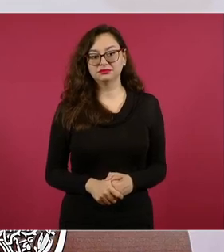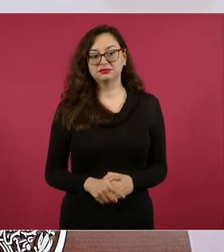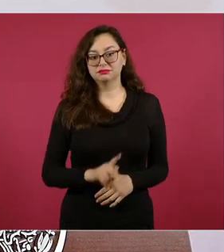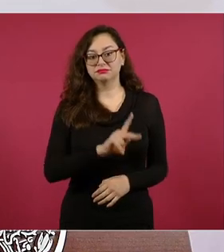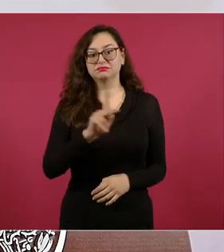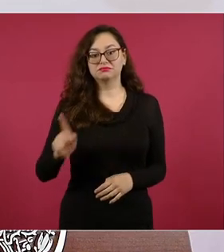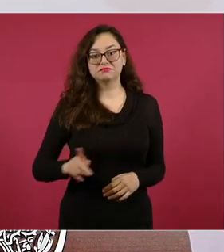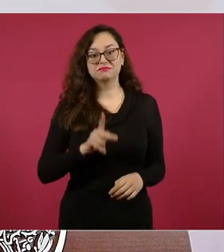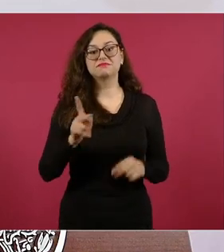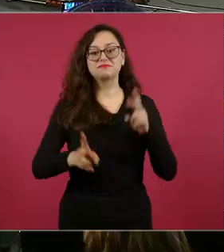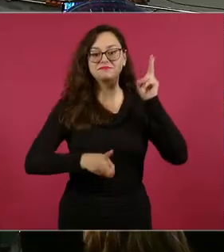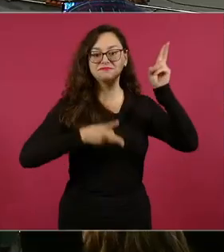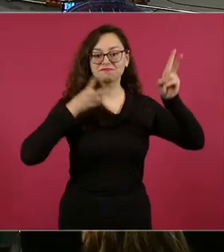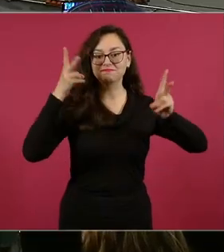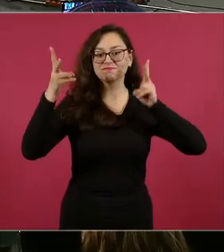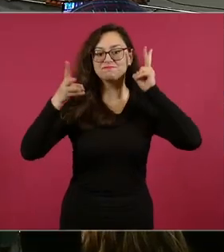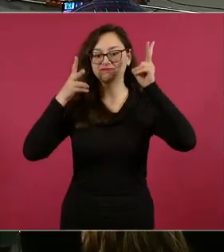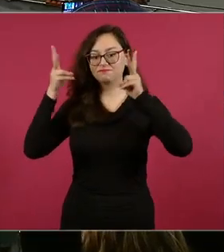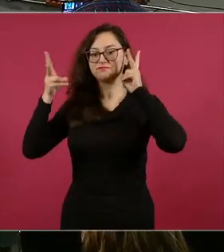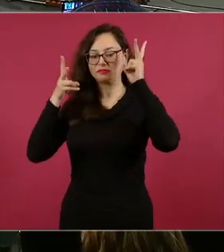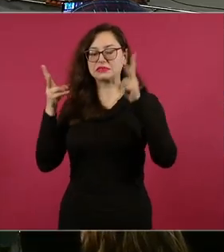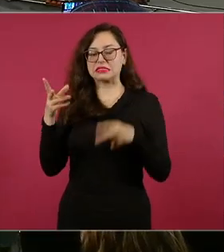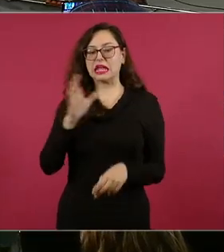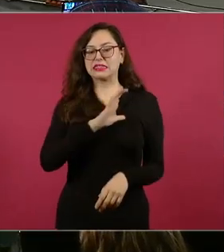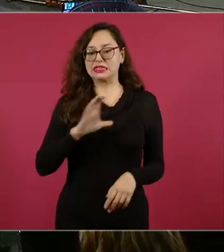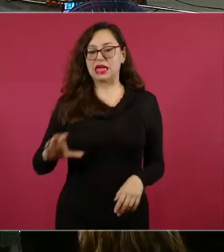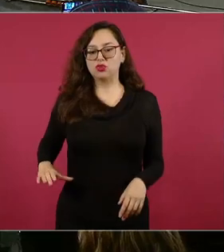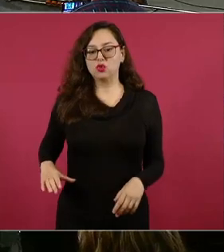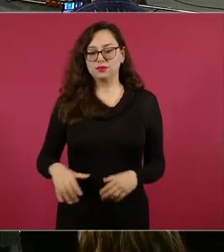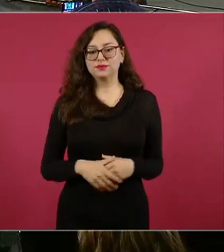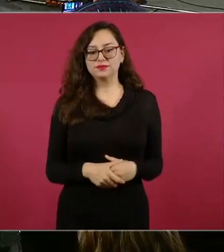los pueblos como candidato.